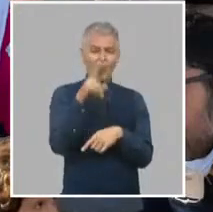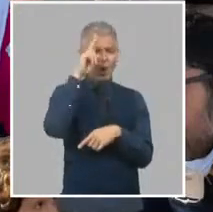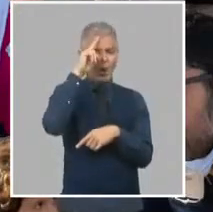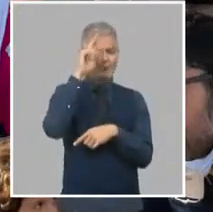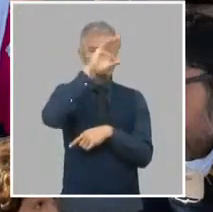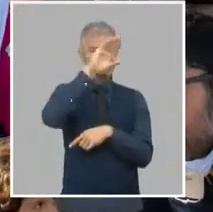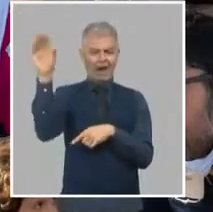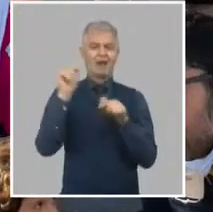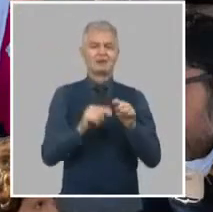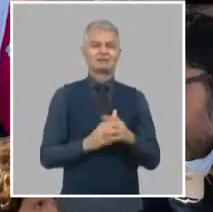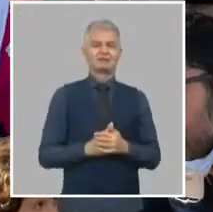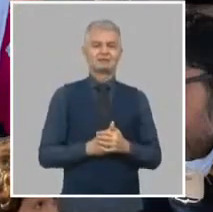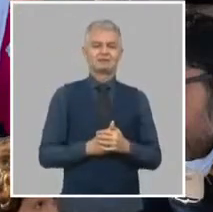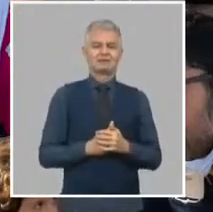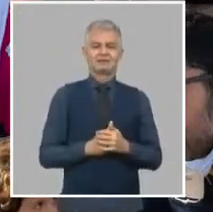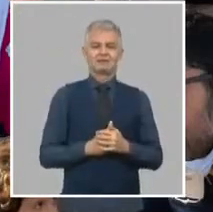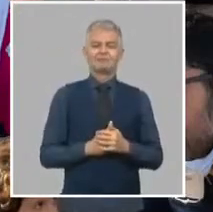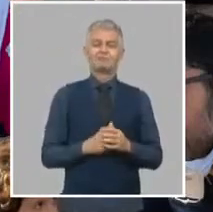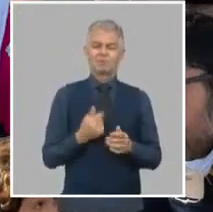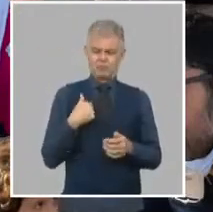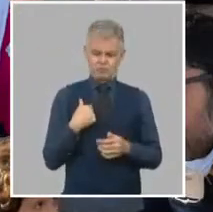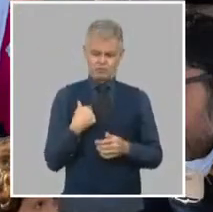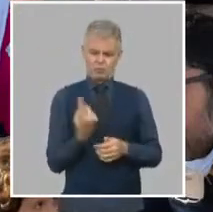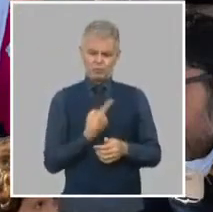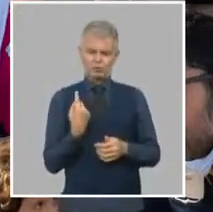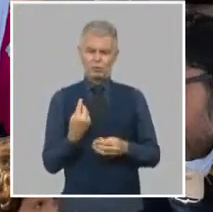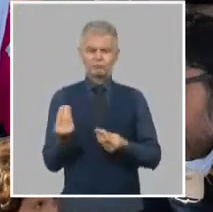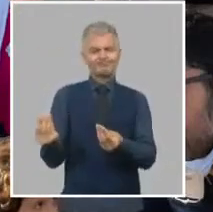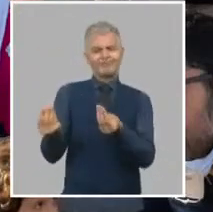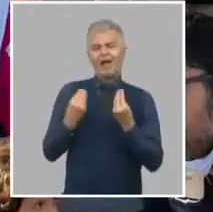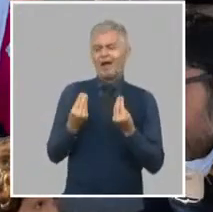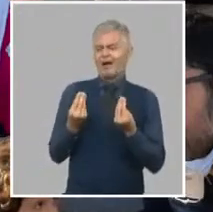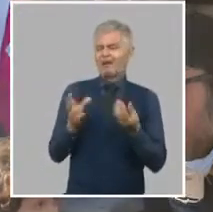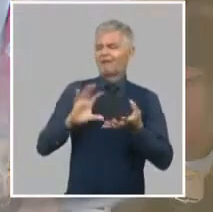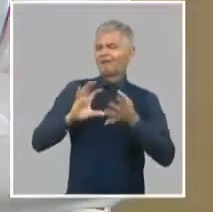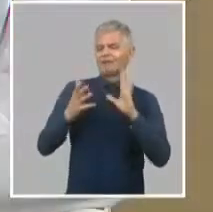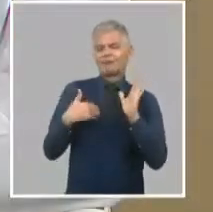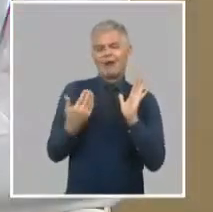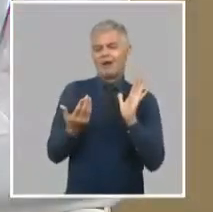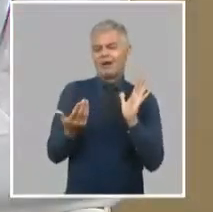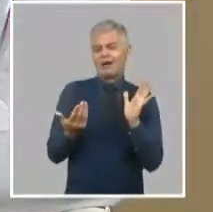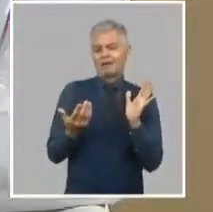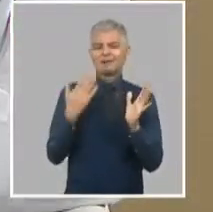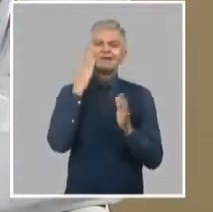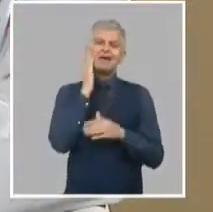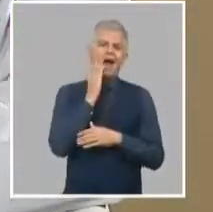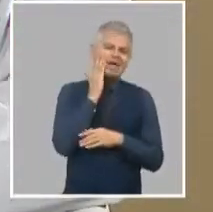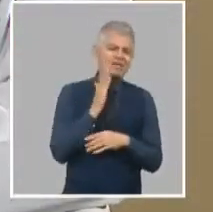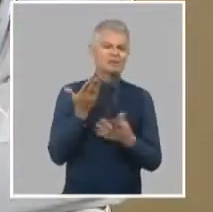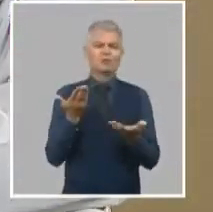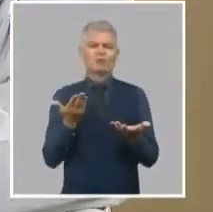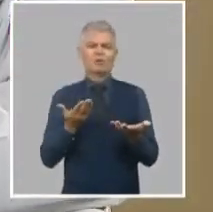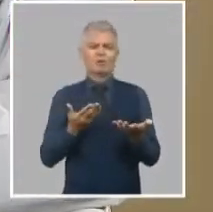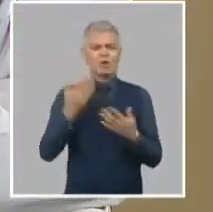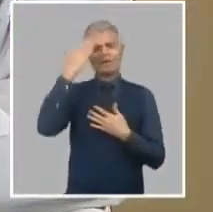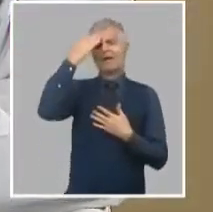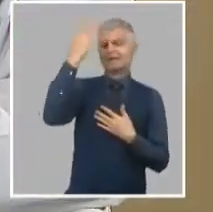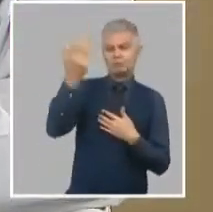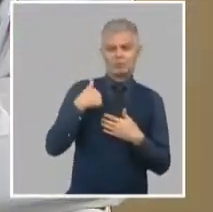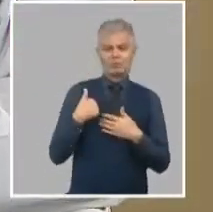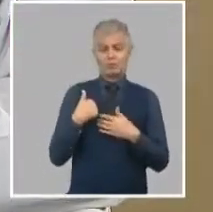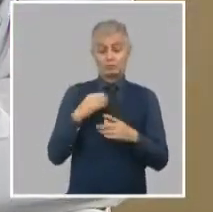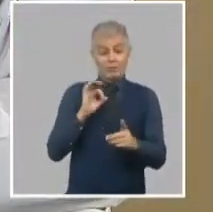hospitales. Sí, yo creo que nosotros recibimos muestras de cariño, muestras de agradecimiento prácticamente desde los primeros días que nosotros